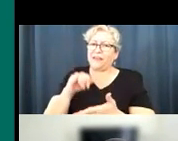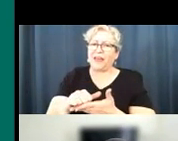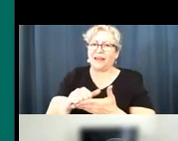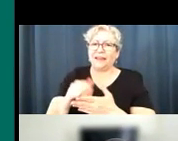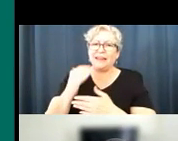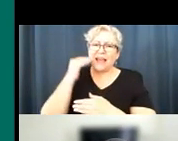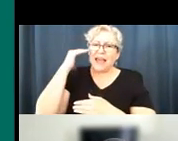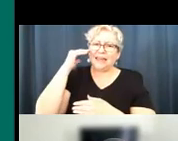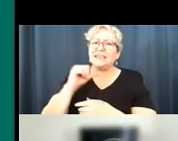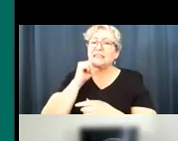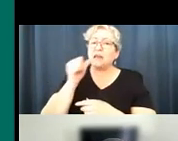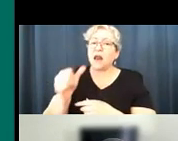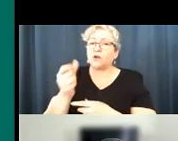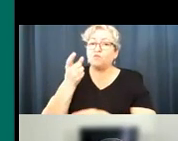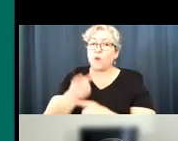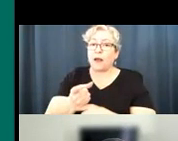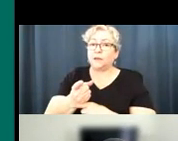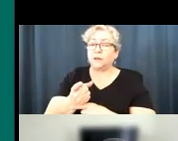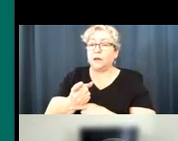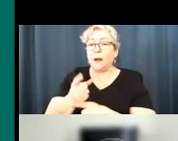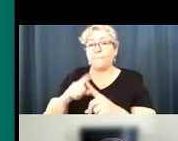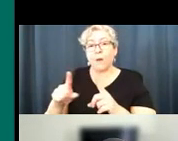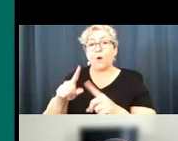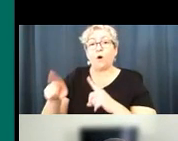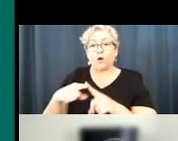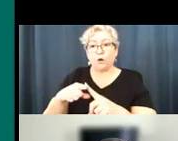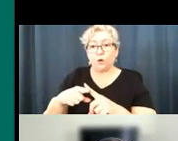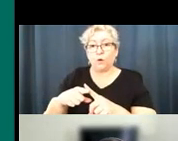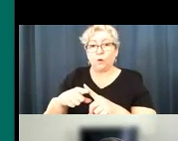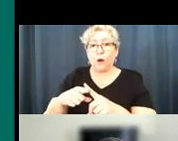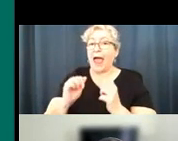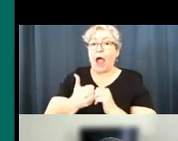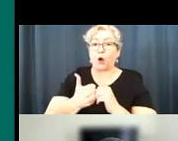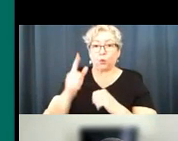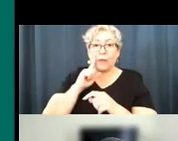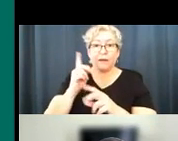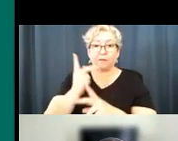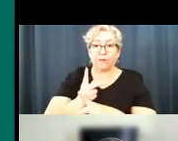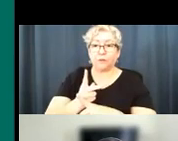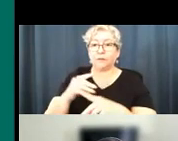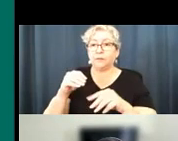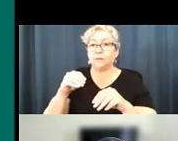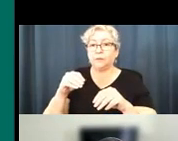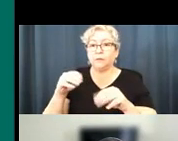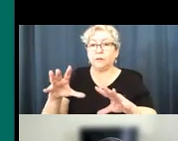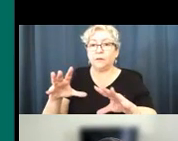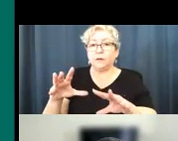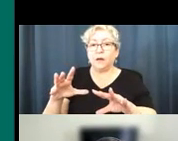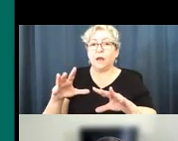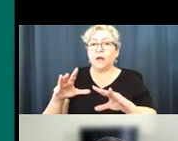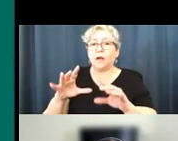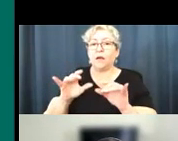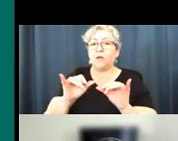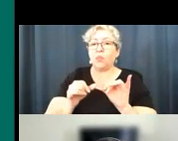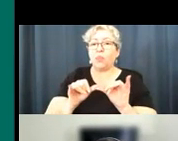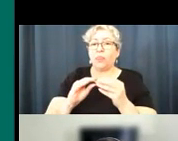qué está diciendo que el encabezado no está correcto, pero una de las maneras que lo puede hacer